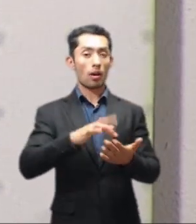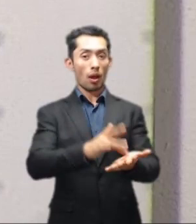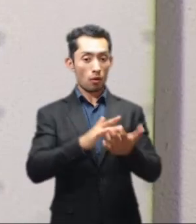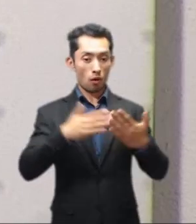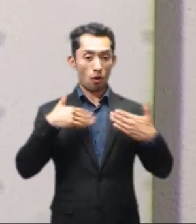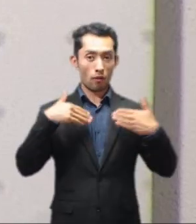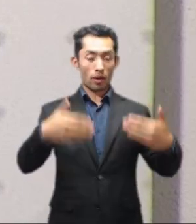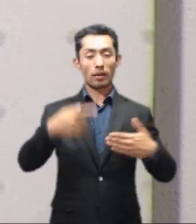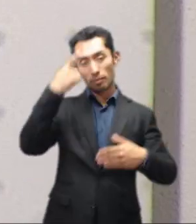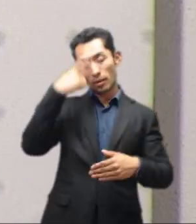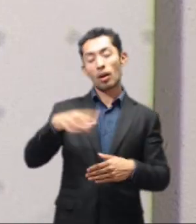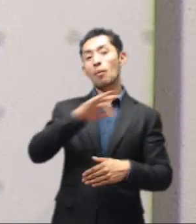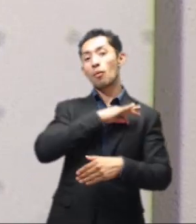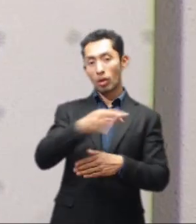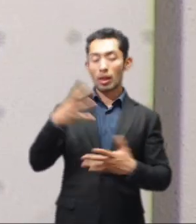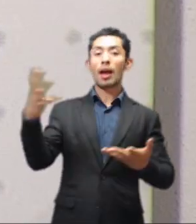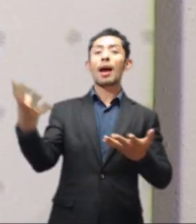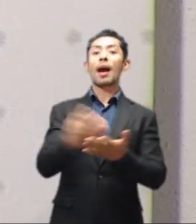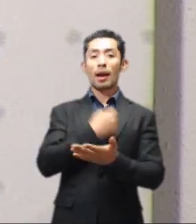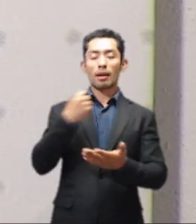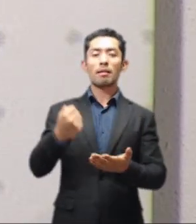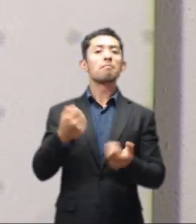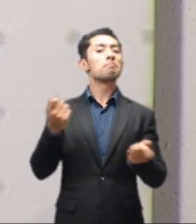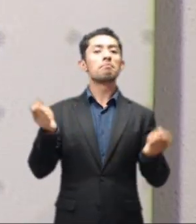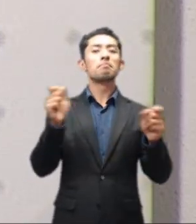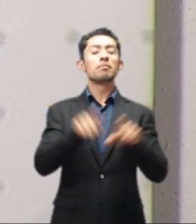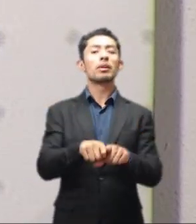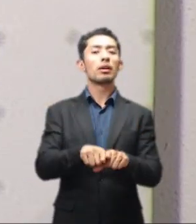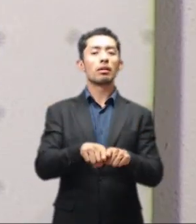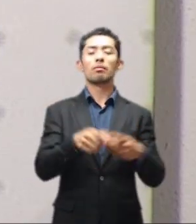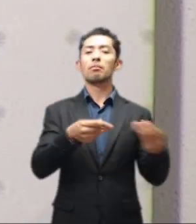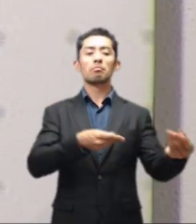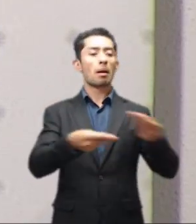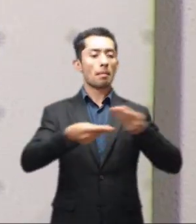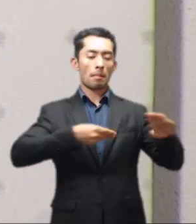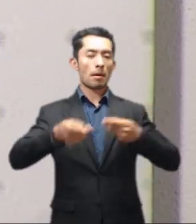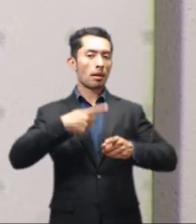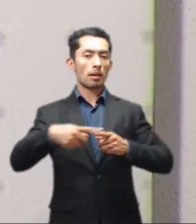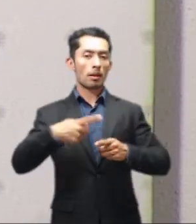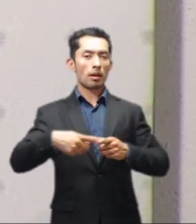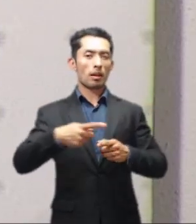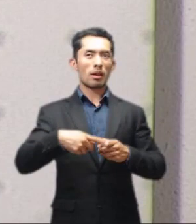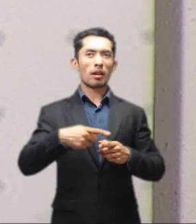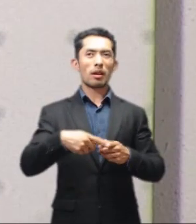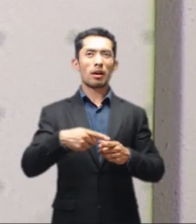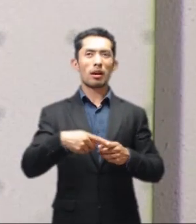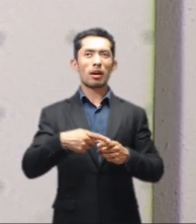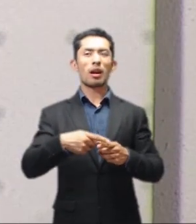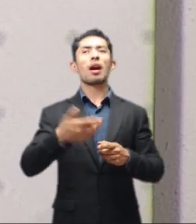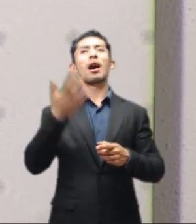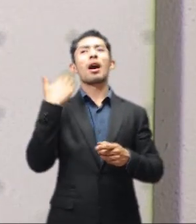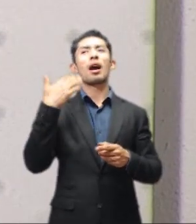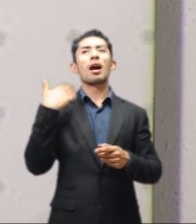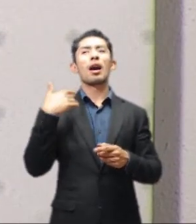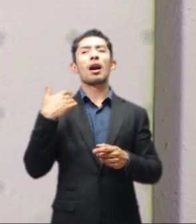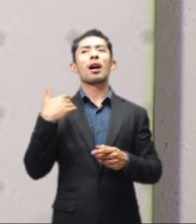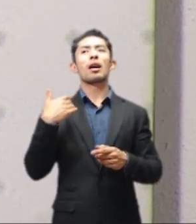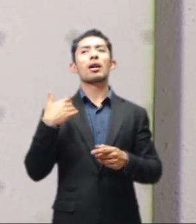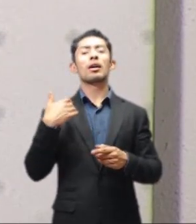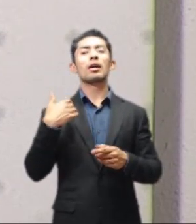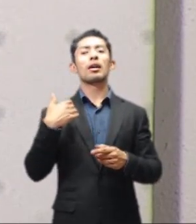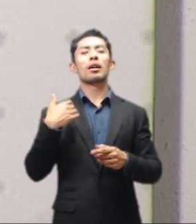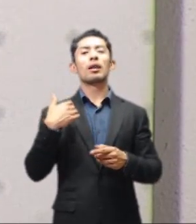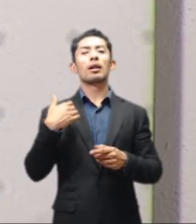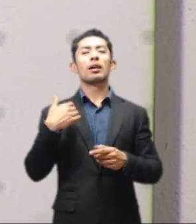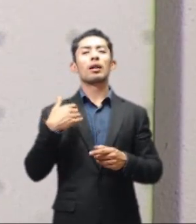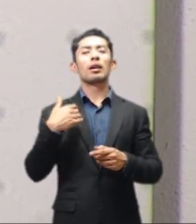confianza para poder llegar haremos lo mismo de recibir todo lo que ellos este estuvieron este eh